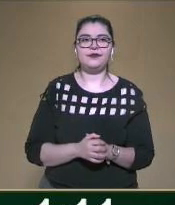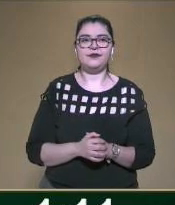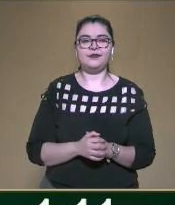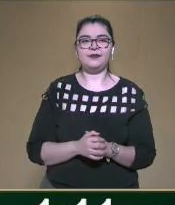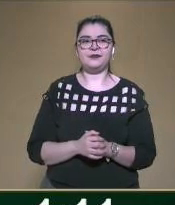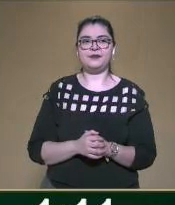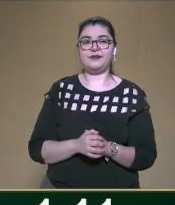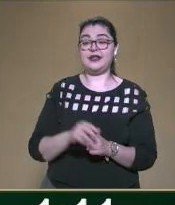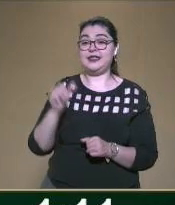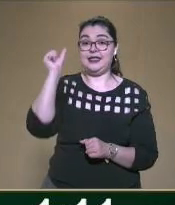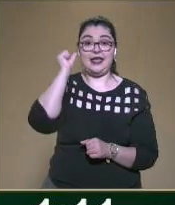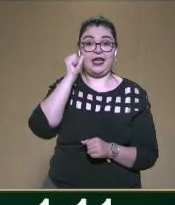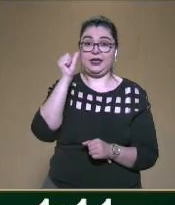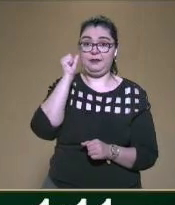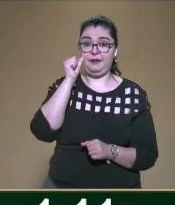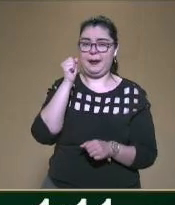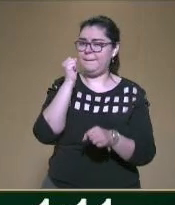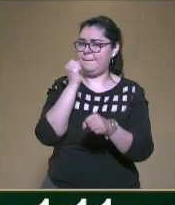mayúscula,